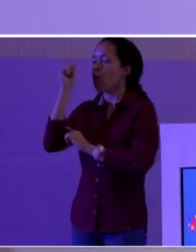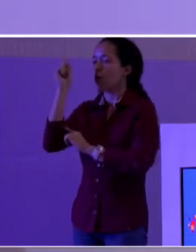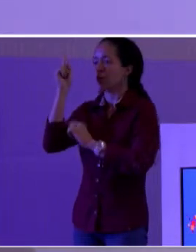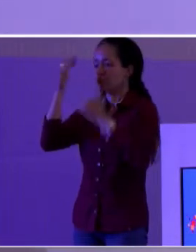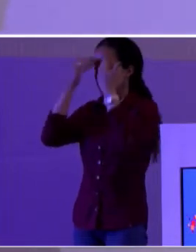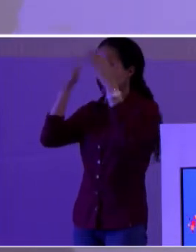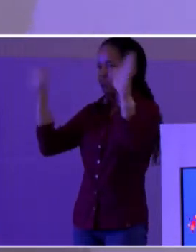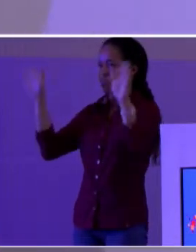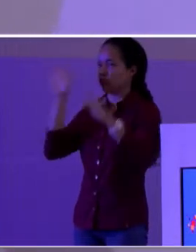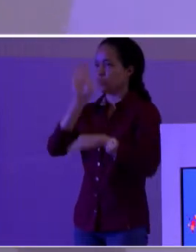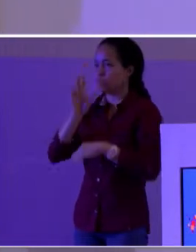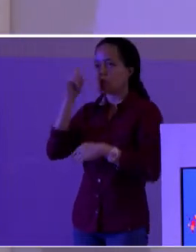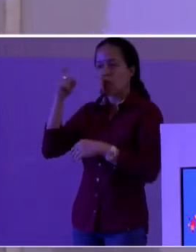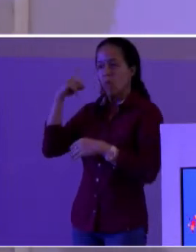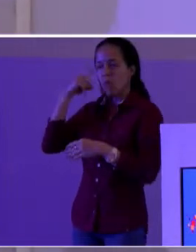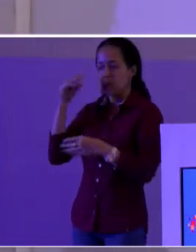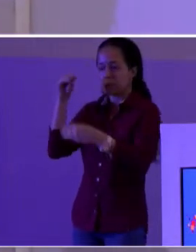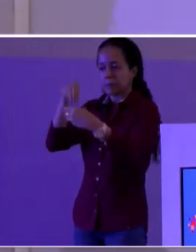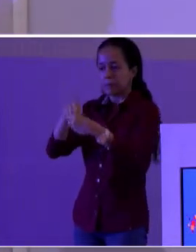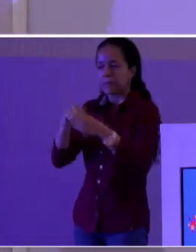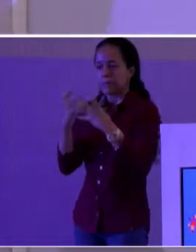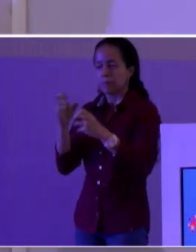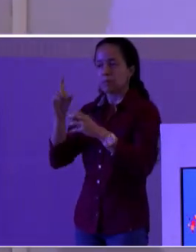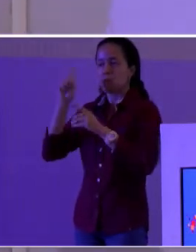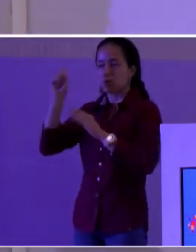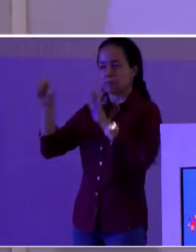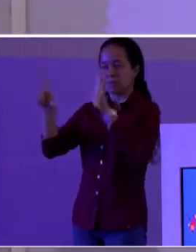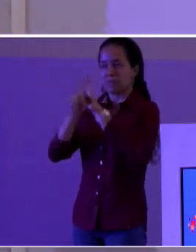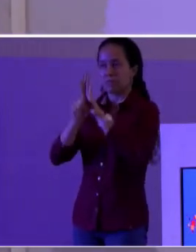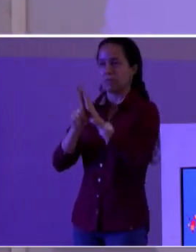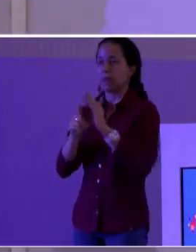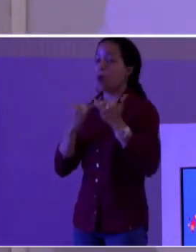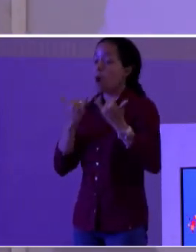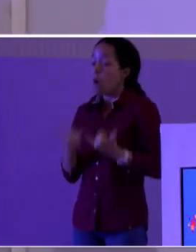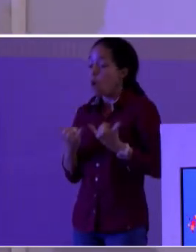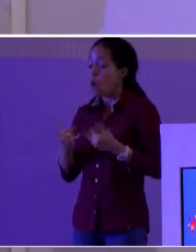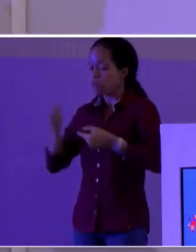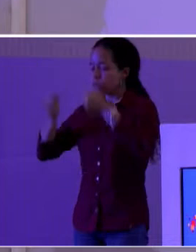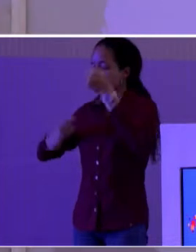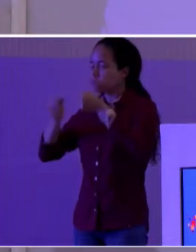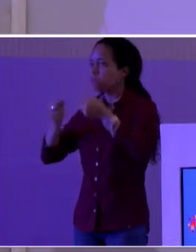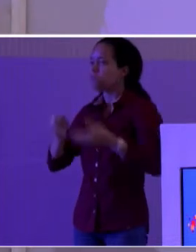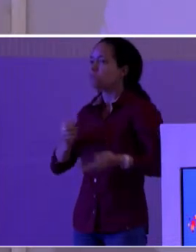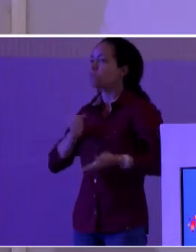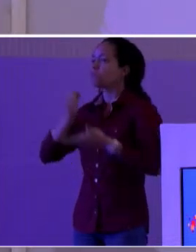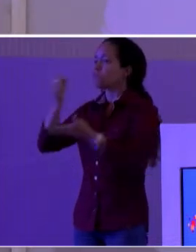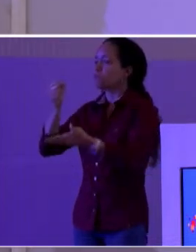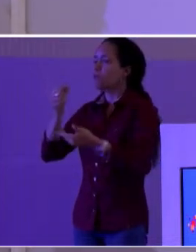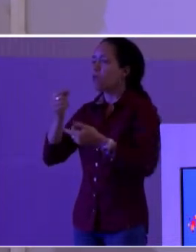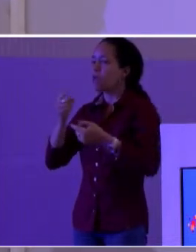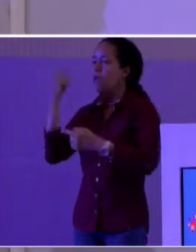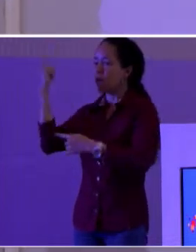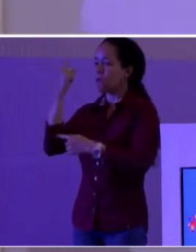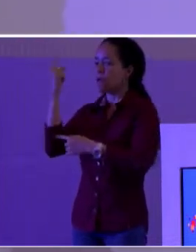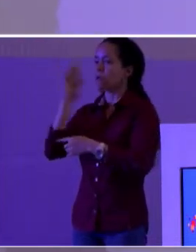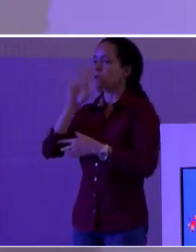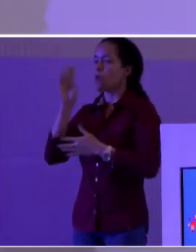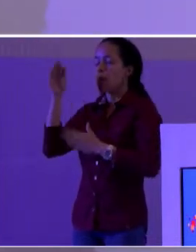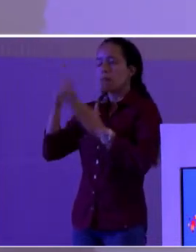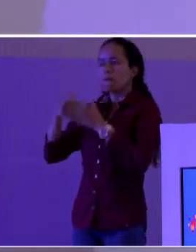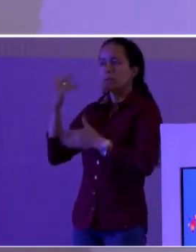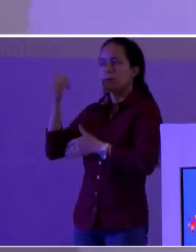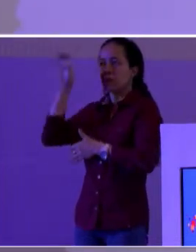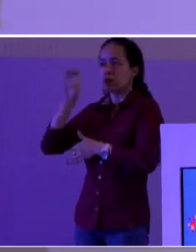públicas. Lo que pretendemos hoy es presentar un balance general, una rendición de cuentas que comenzamos desde el mes de